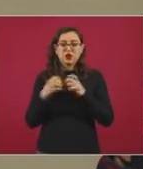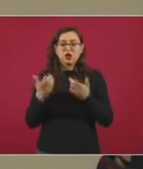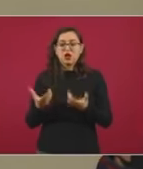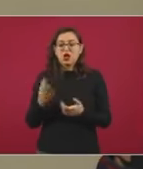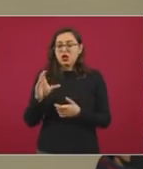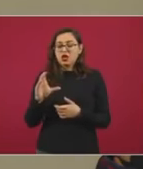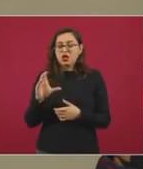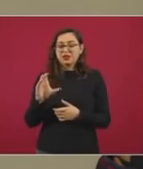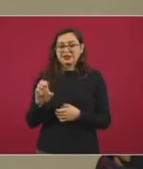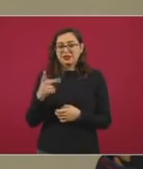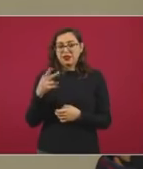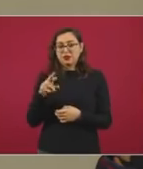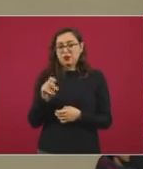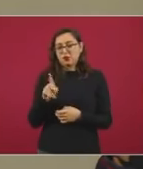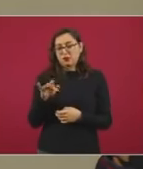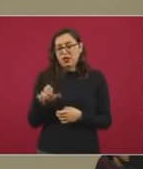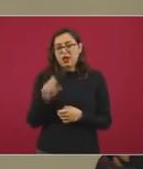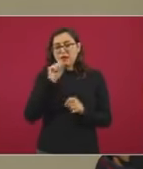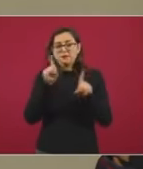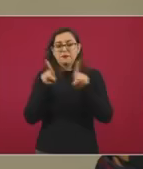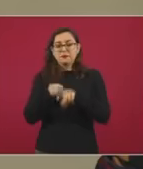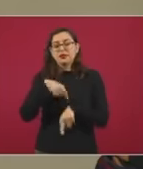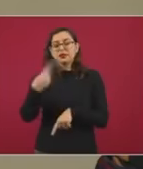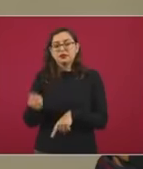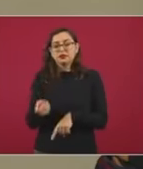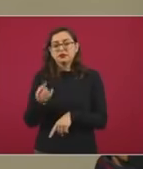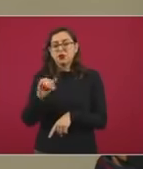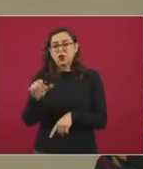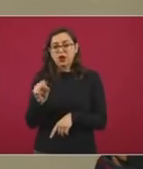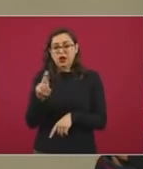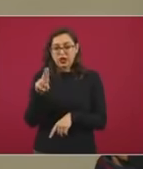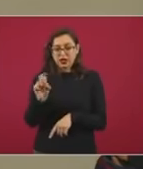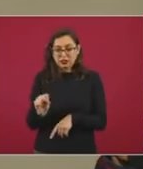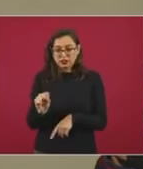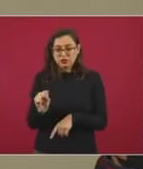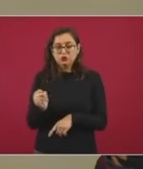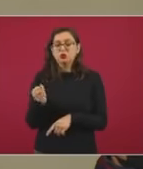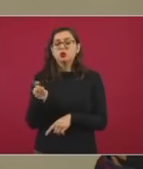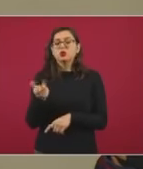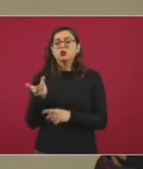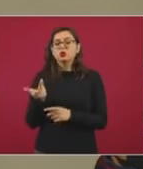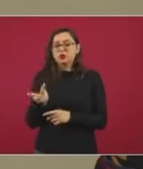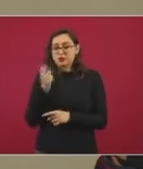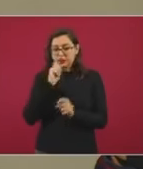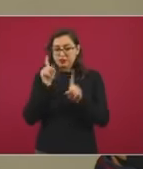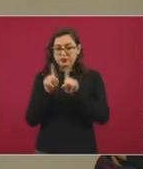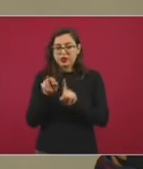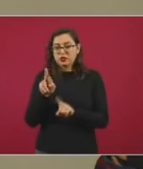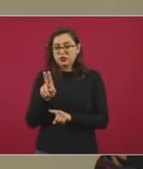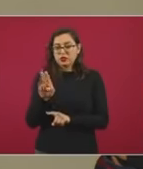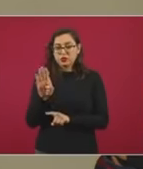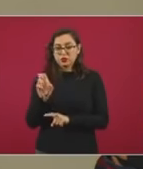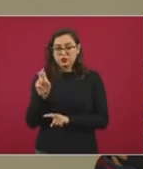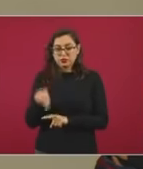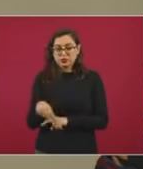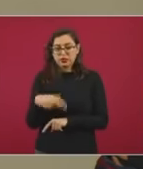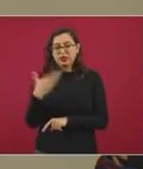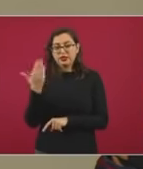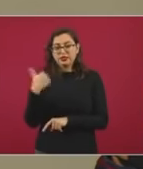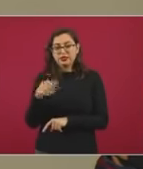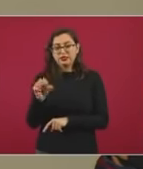social. En Profeco tenemos a Jesús Montaño, en el IMSS, el director Zoe nos tiene a Rubén Sánchez, Sergio Lemus